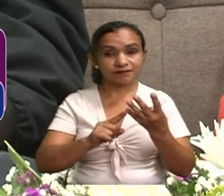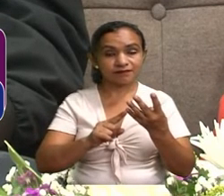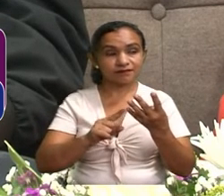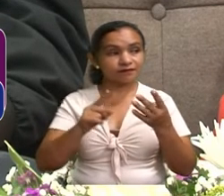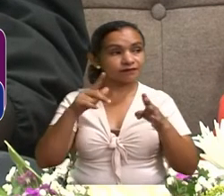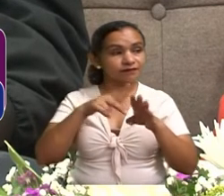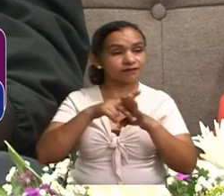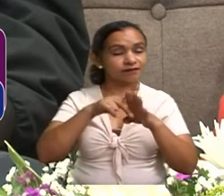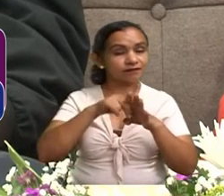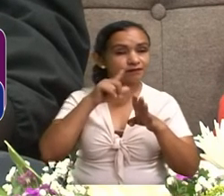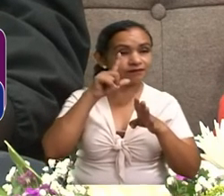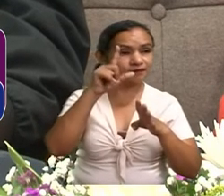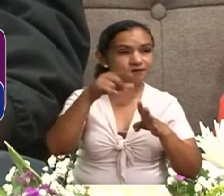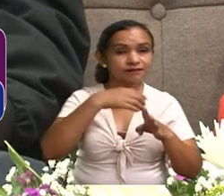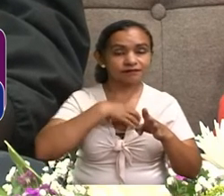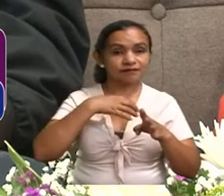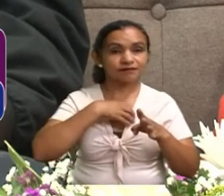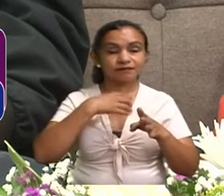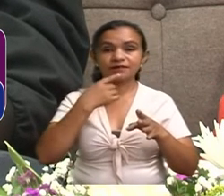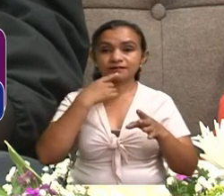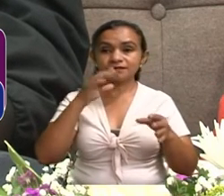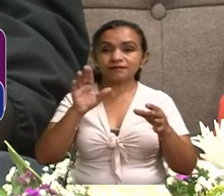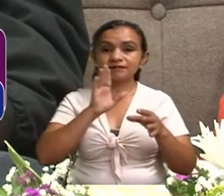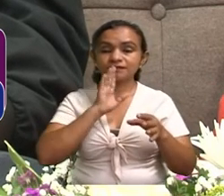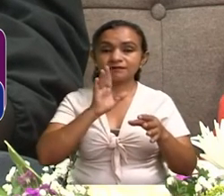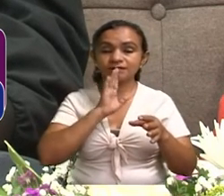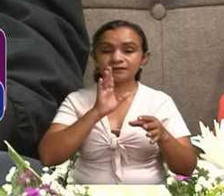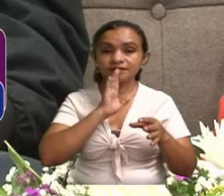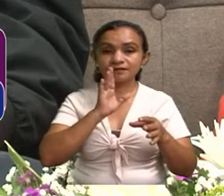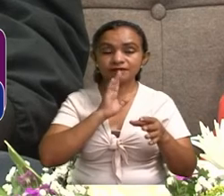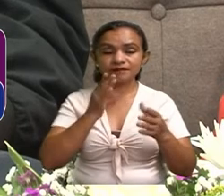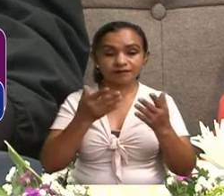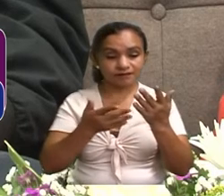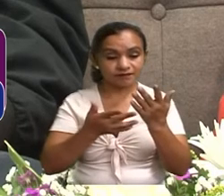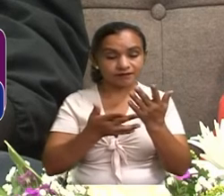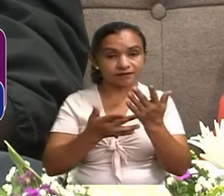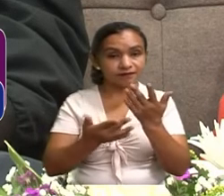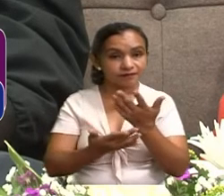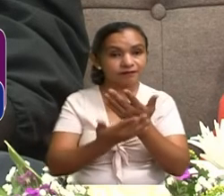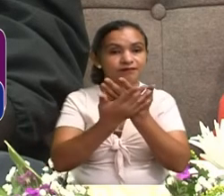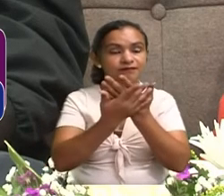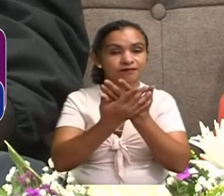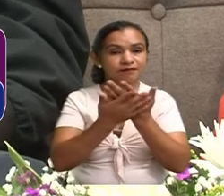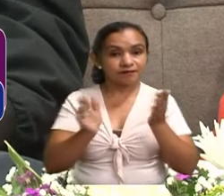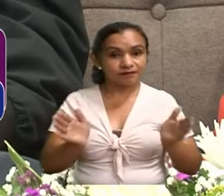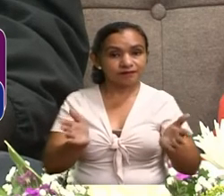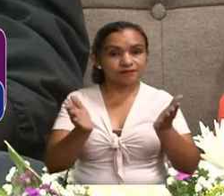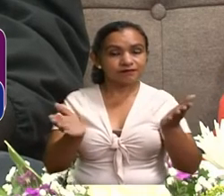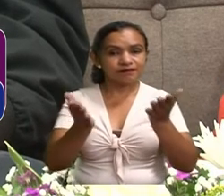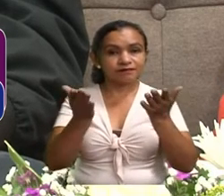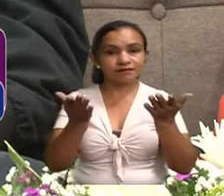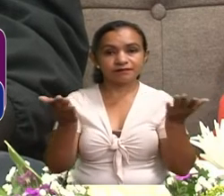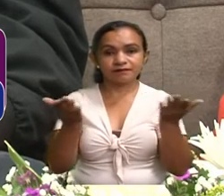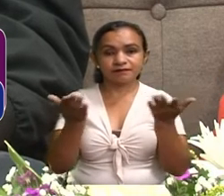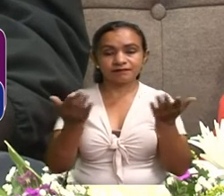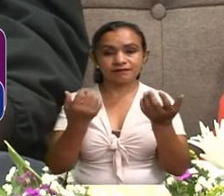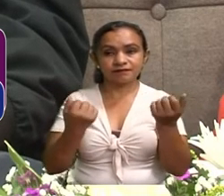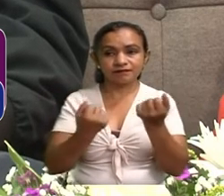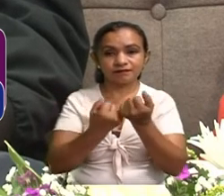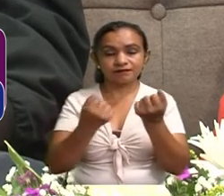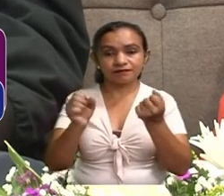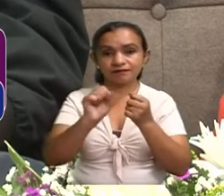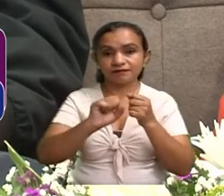comunidades a viva voz. Sí, se va a hablar, por ejemplo, de las tecnologías potabilizadoras impulsadas por gravedad con sostenibilidad